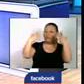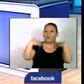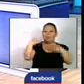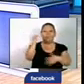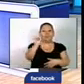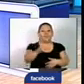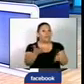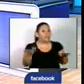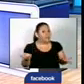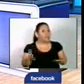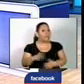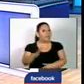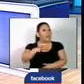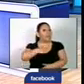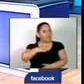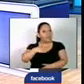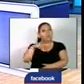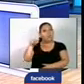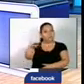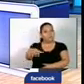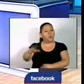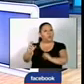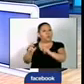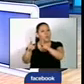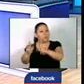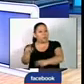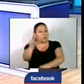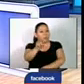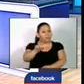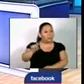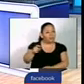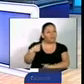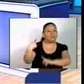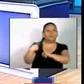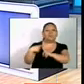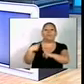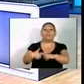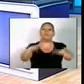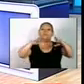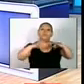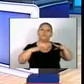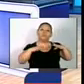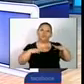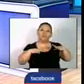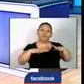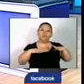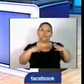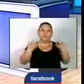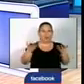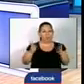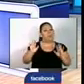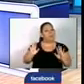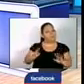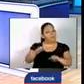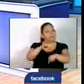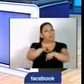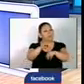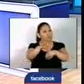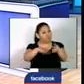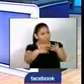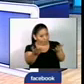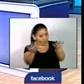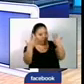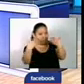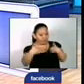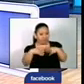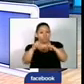calor que hace así que bueno ya tenemos una opción en las próximas semanas ya vienen las vacaciones y vamos a ir haciendo el espacio así que lo invitamos a